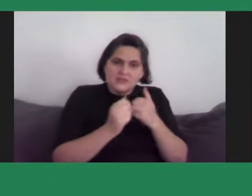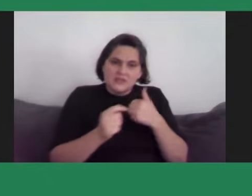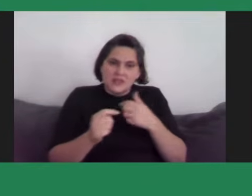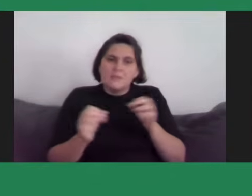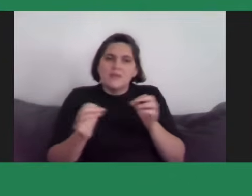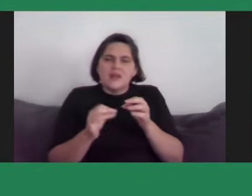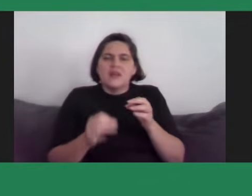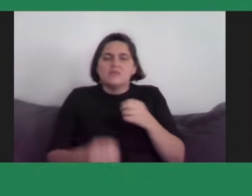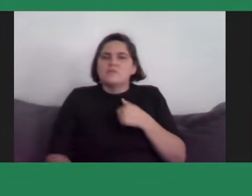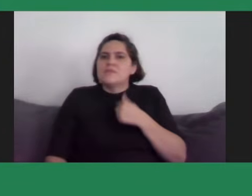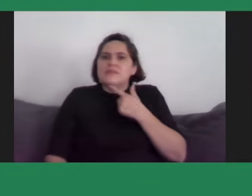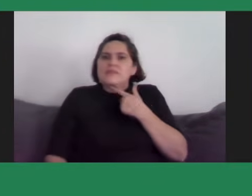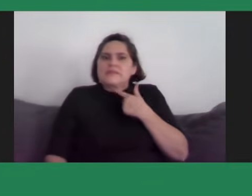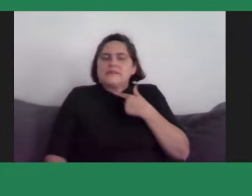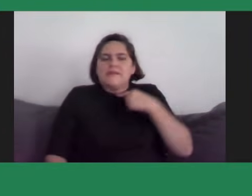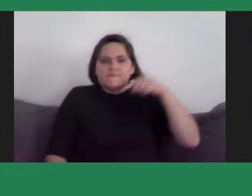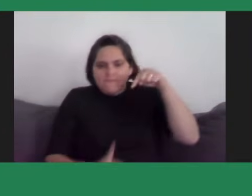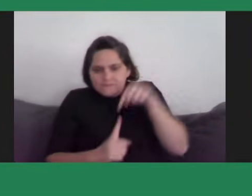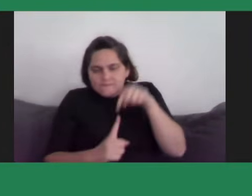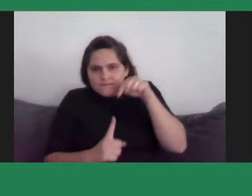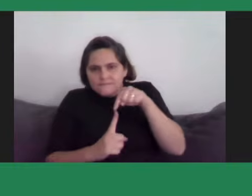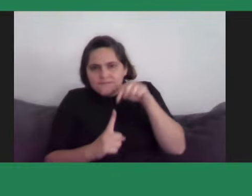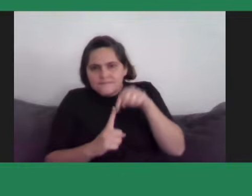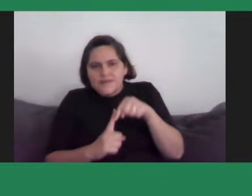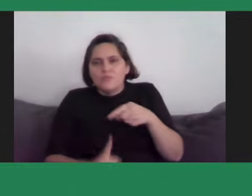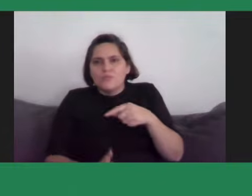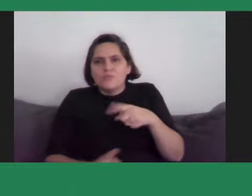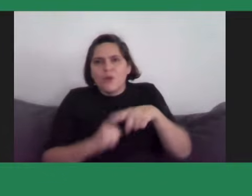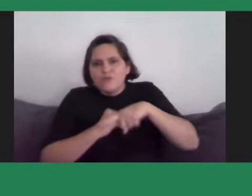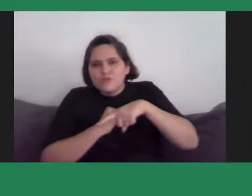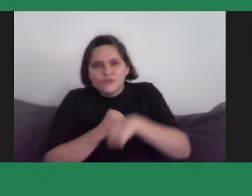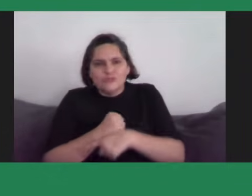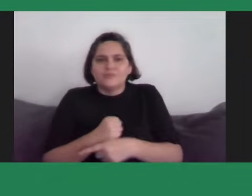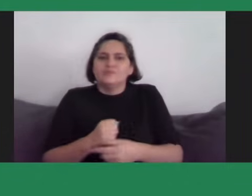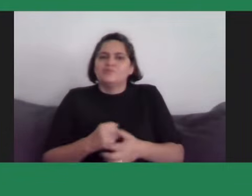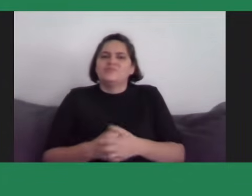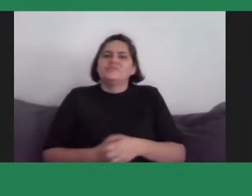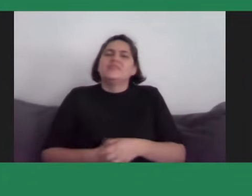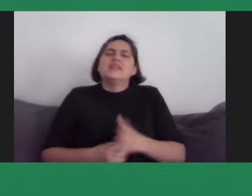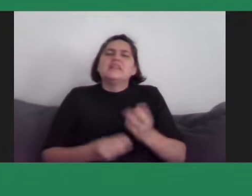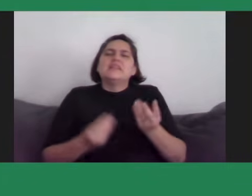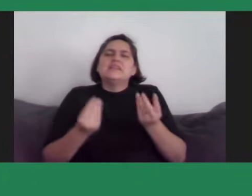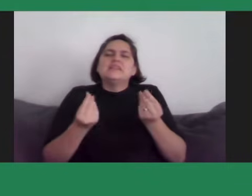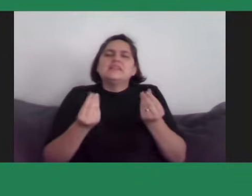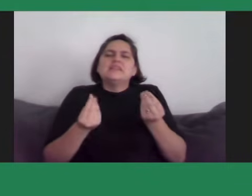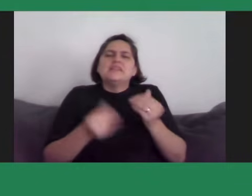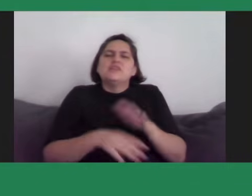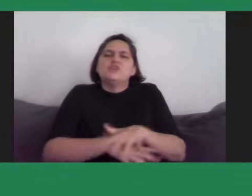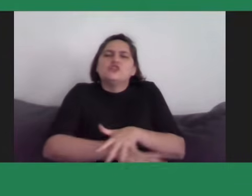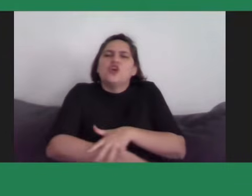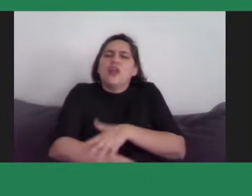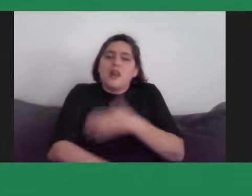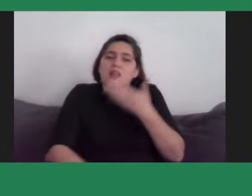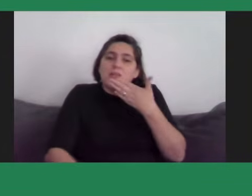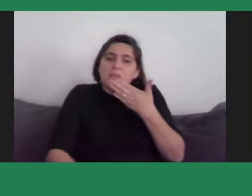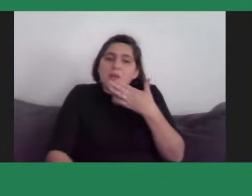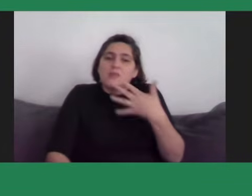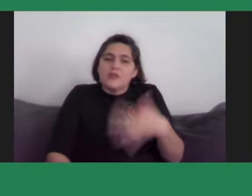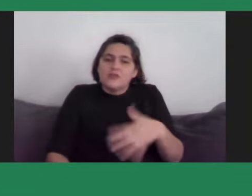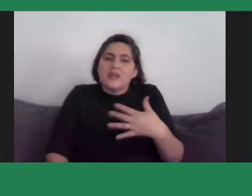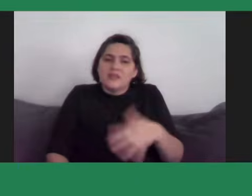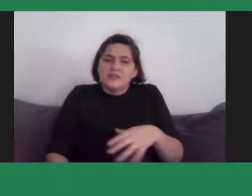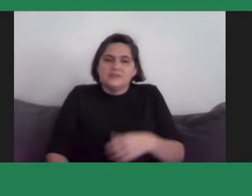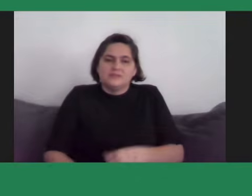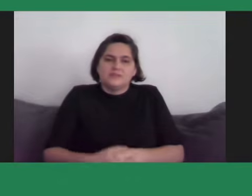profundos, como expuso Gabriel en la primera charla, el tema sensorial, que también es muy importante. Dos de estos cuatro tienen que